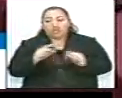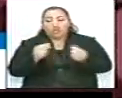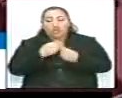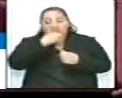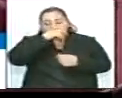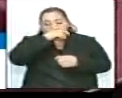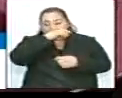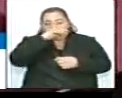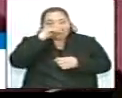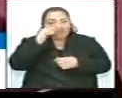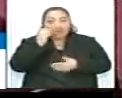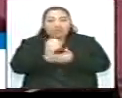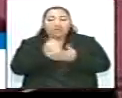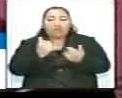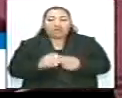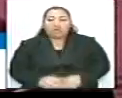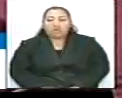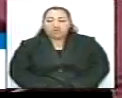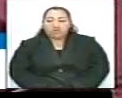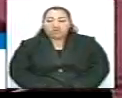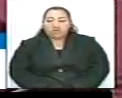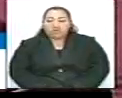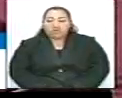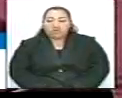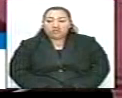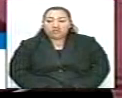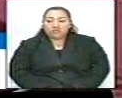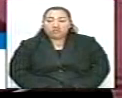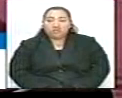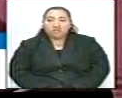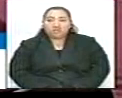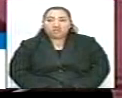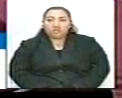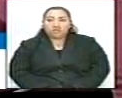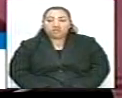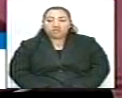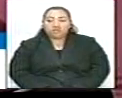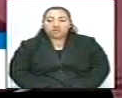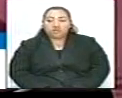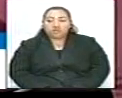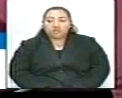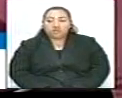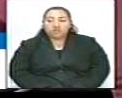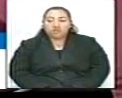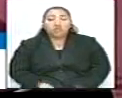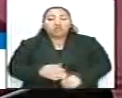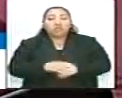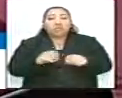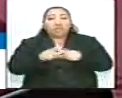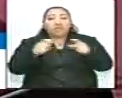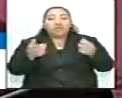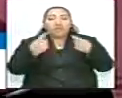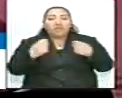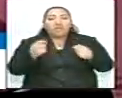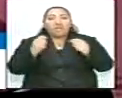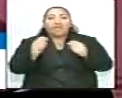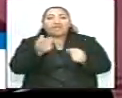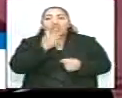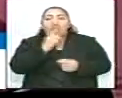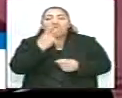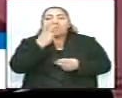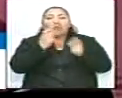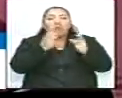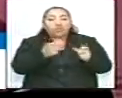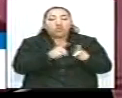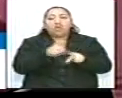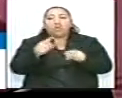que se han aprobado el día de hoy, que es el grupo de seguimiento y evaluación del estado situacional de las plantas de tratamiento de aguas residuales, así como